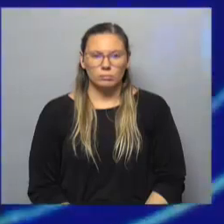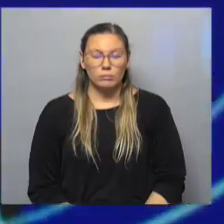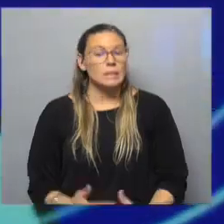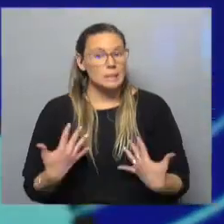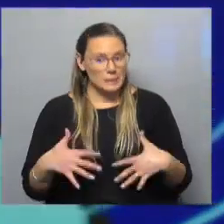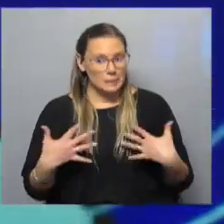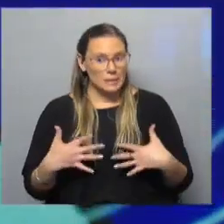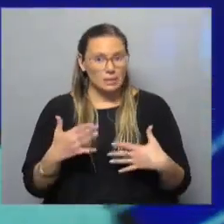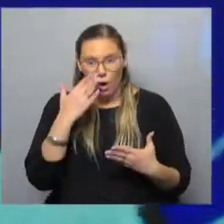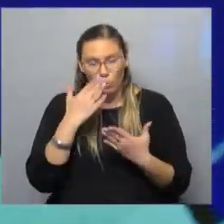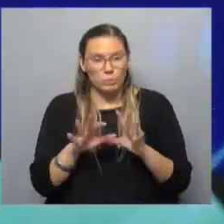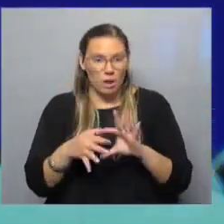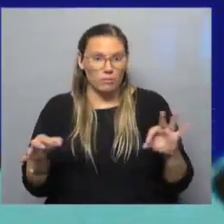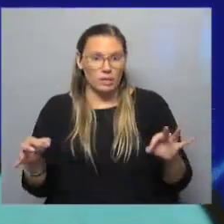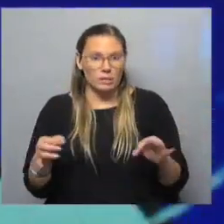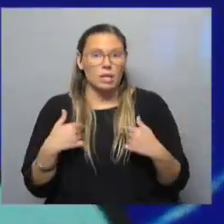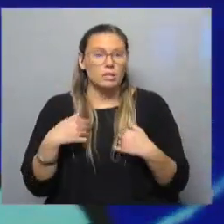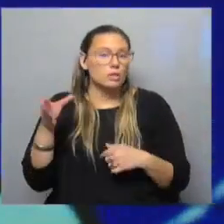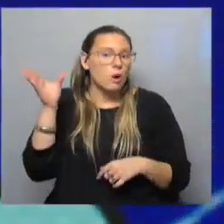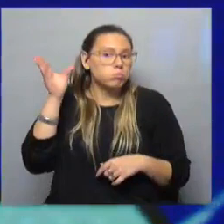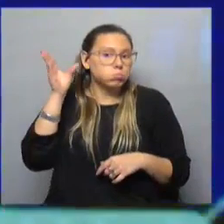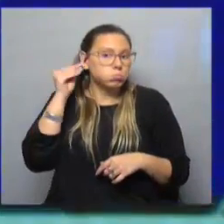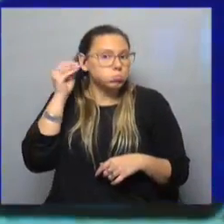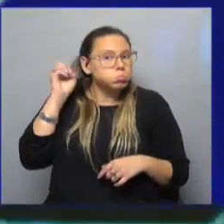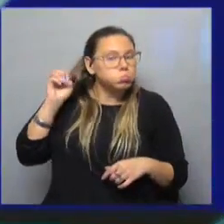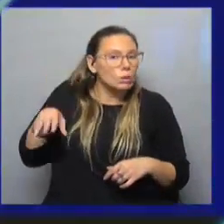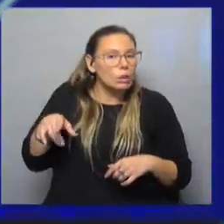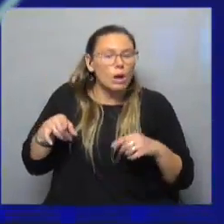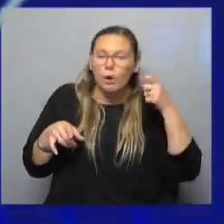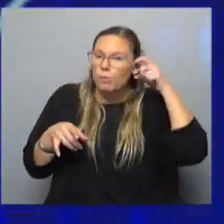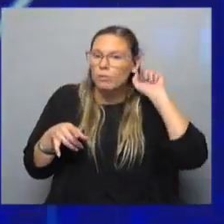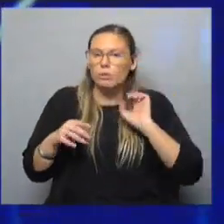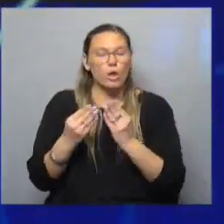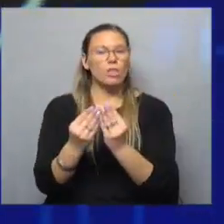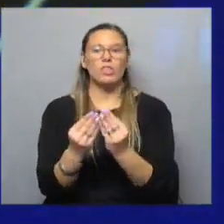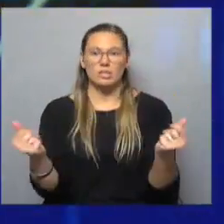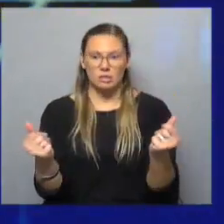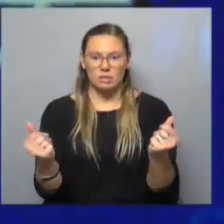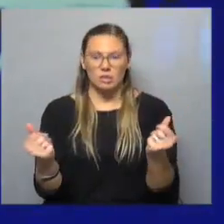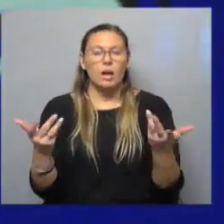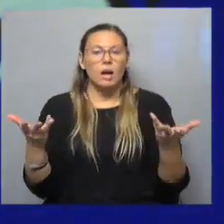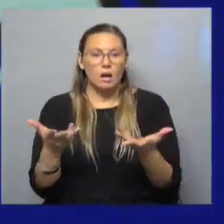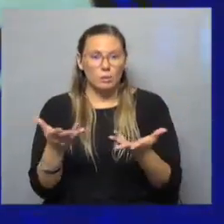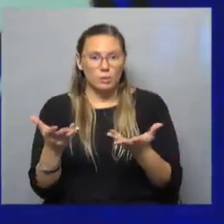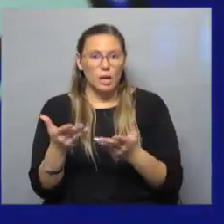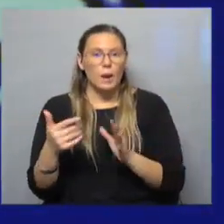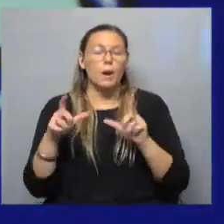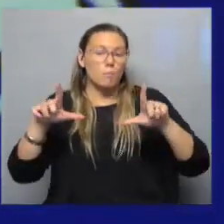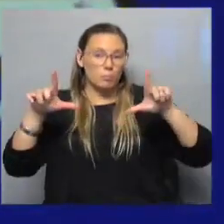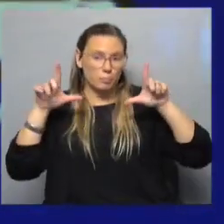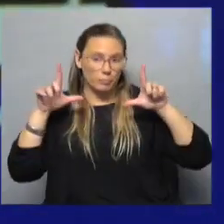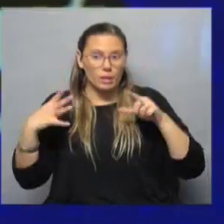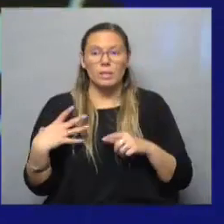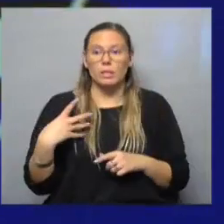Fuerte esa frase final. ¿Qué pasa si yo me apago el implante y el audífono? Desapareces. Y bueno, estamos con la protagonista y